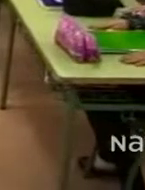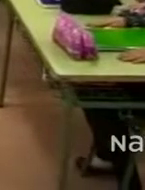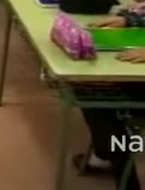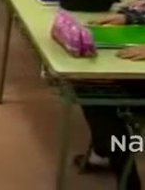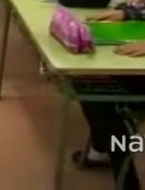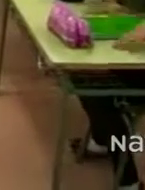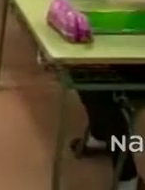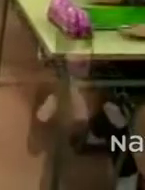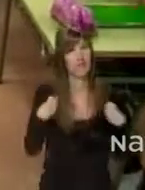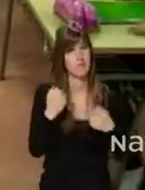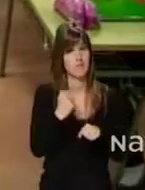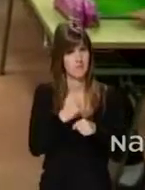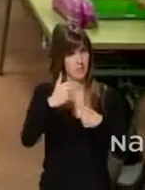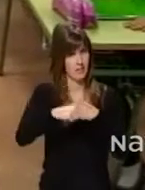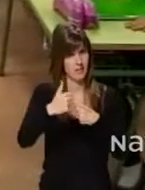tres a comer.